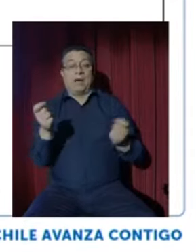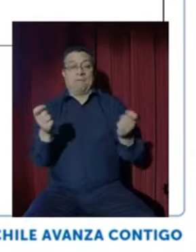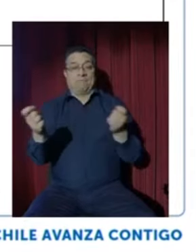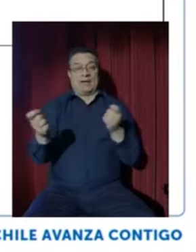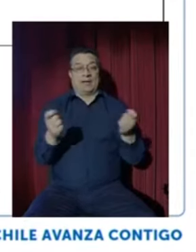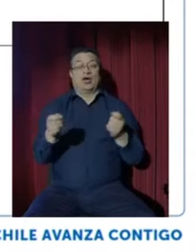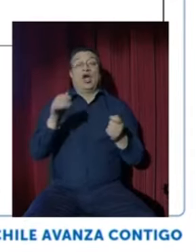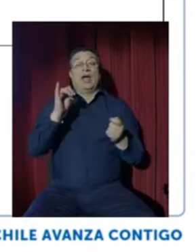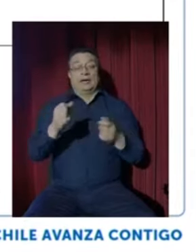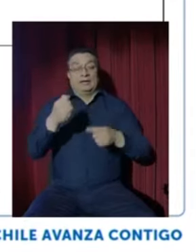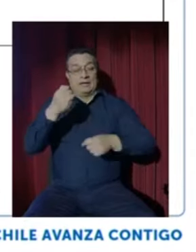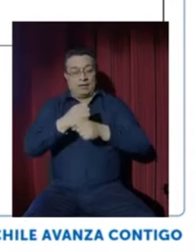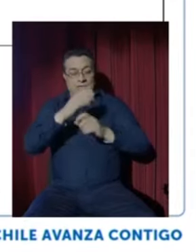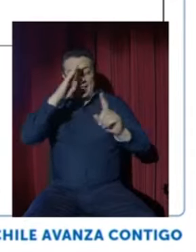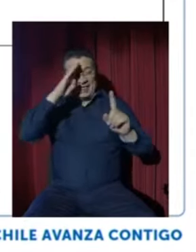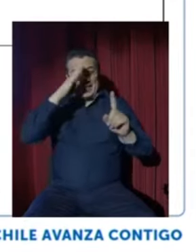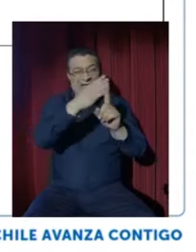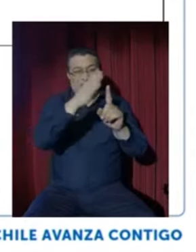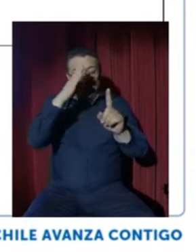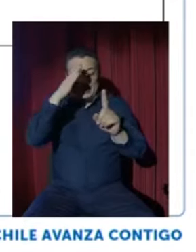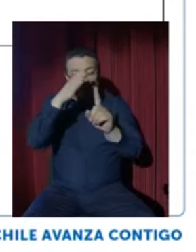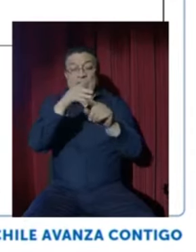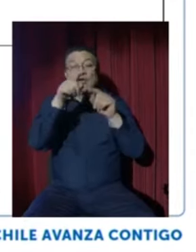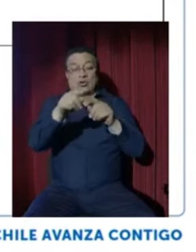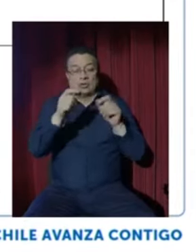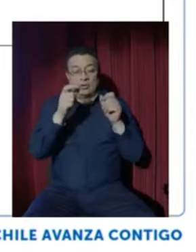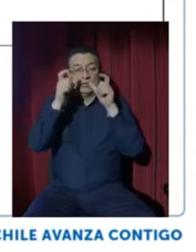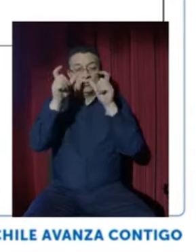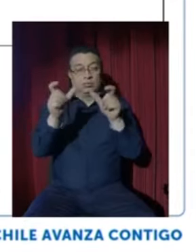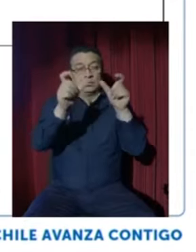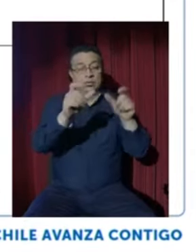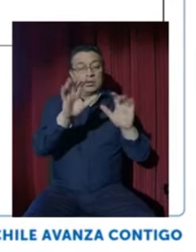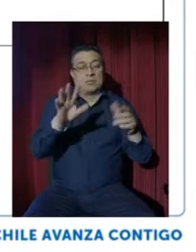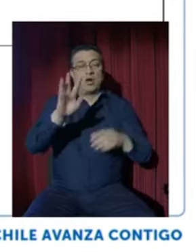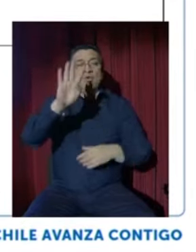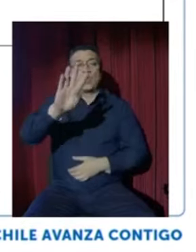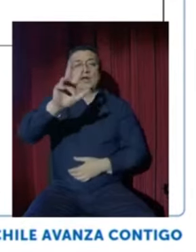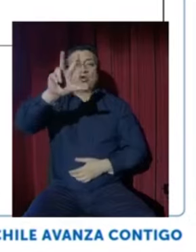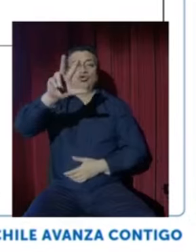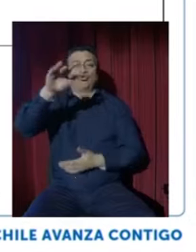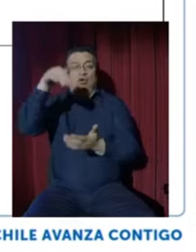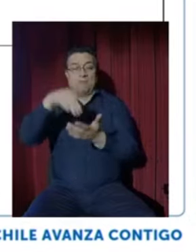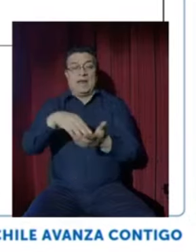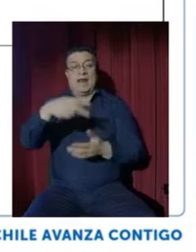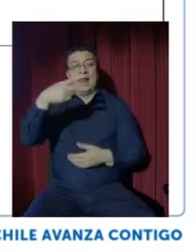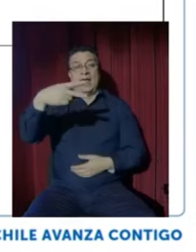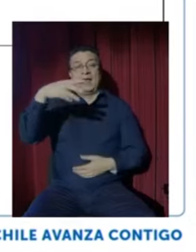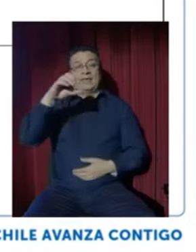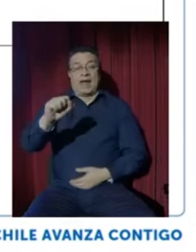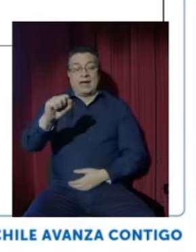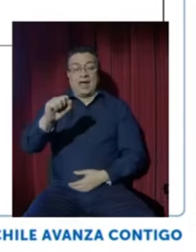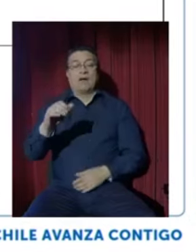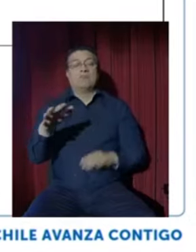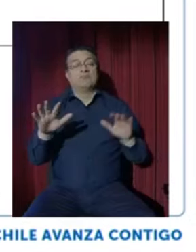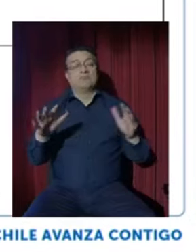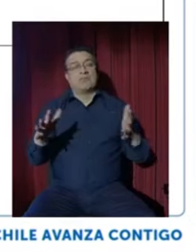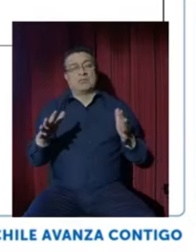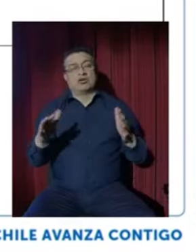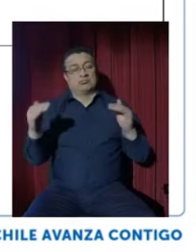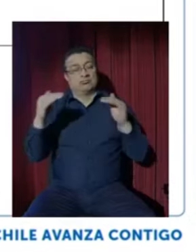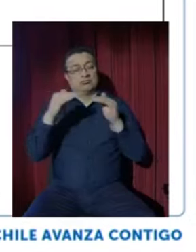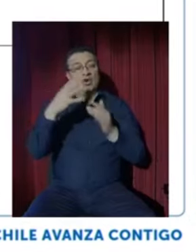acciones directas e indirectas de fiscalización en cerca de 4 8000 hectáreas que equivale a más